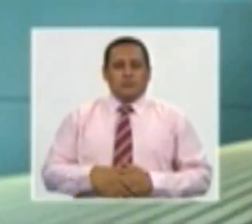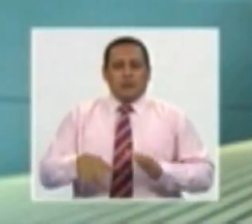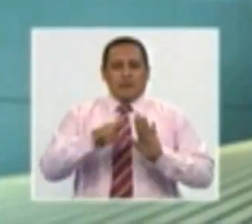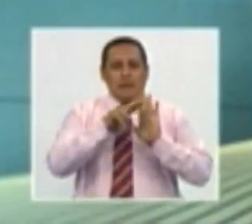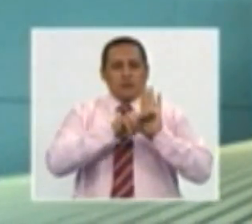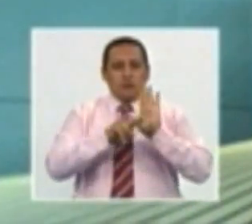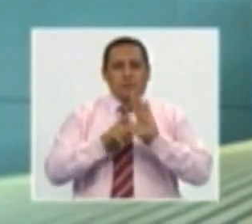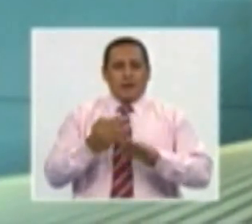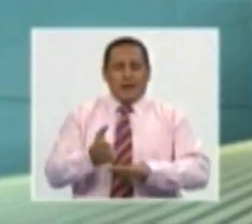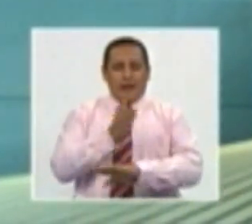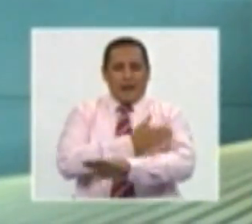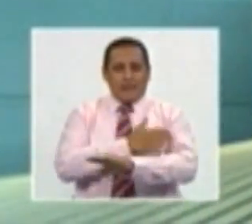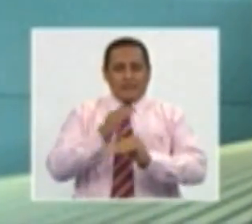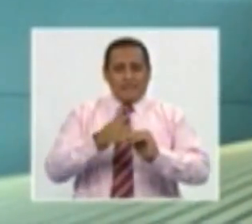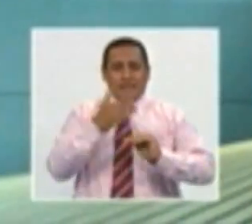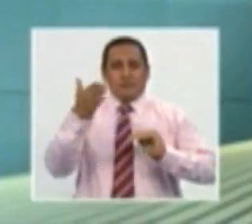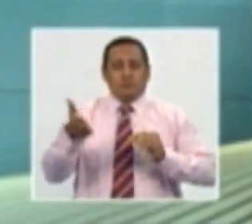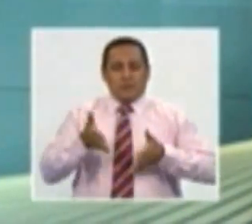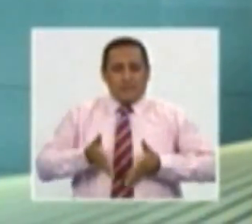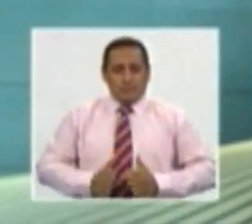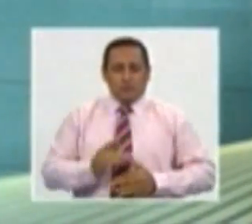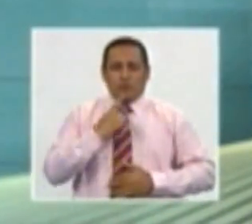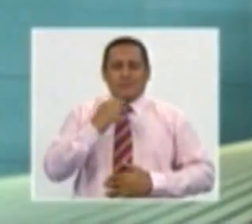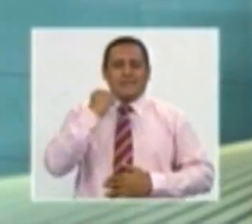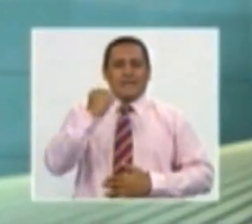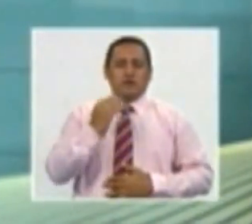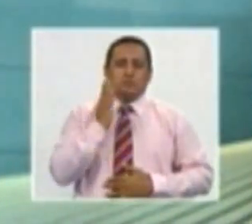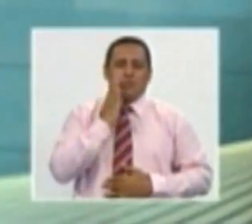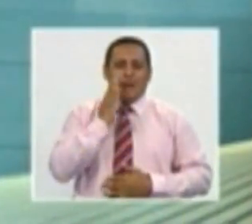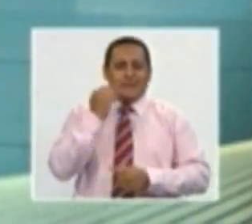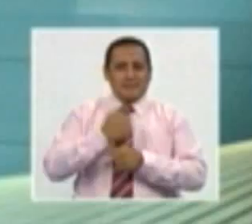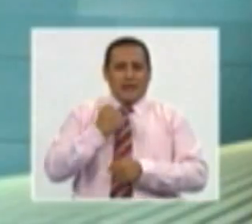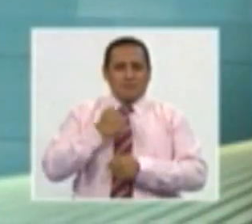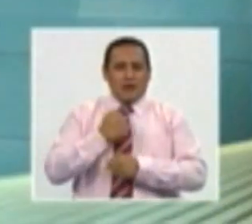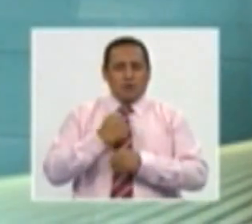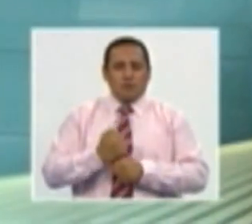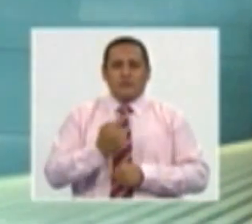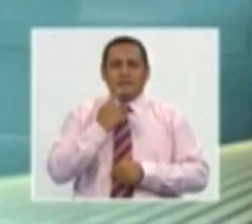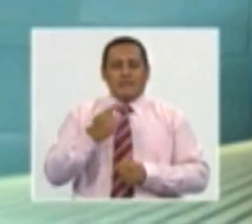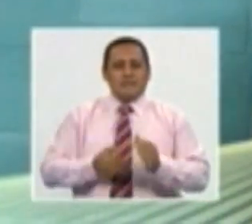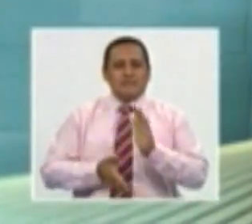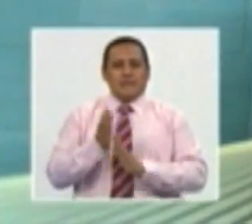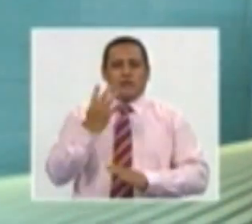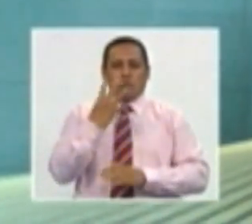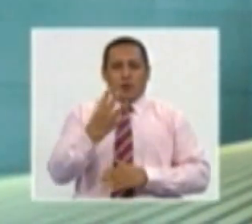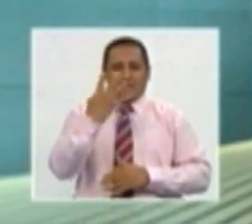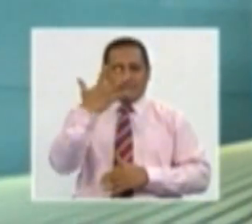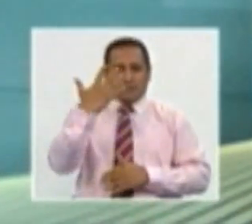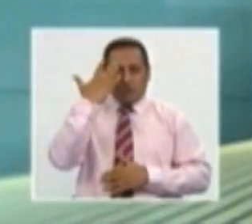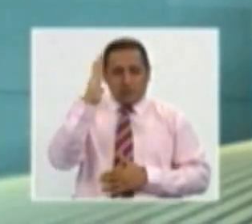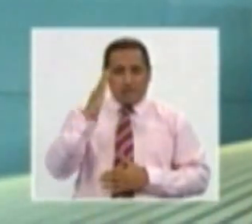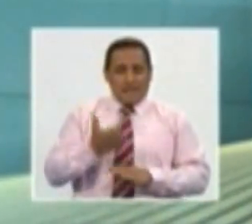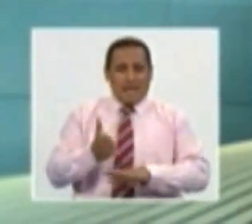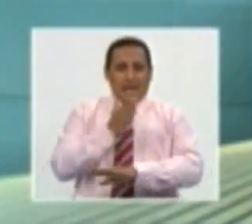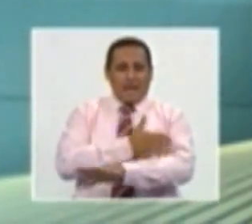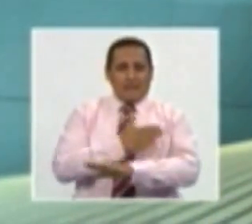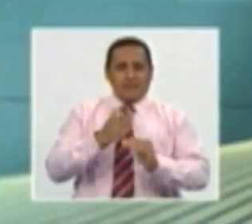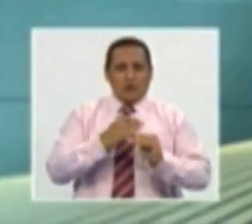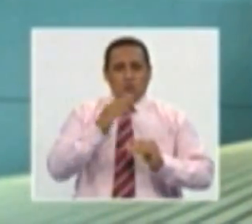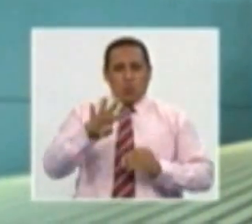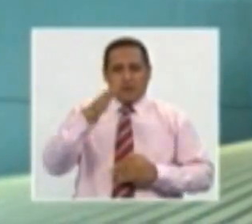La norma pre y postnatal es el derecho que tiene la madre trabajadora de salir 45 días antes